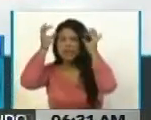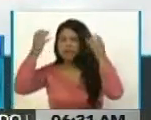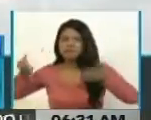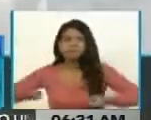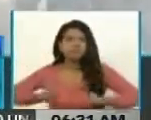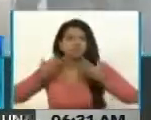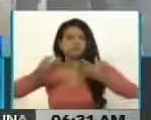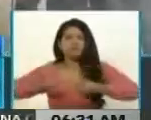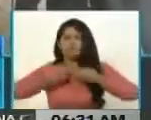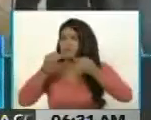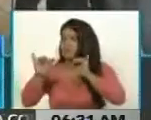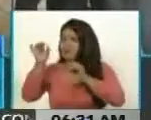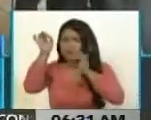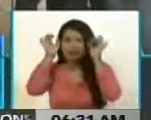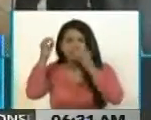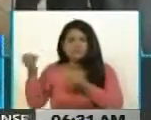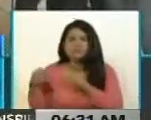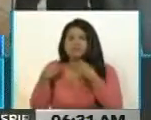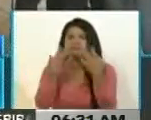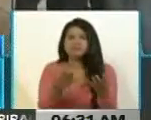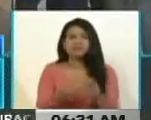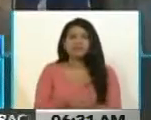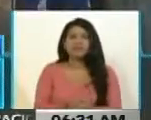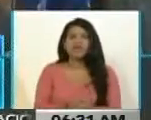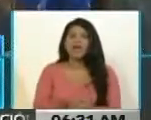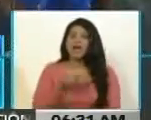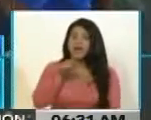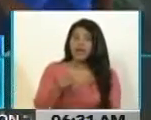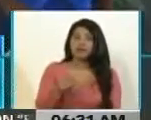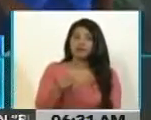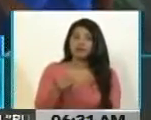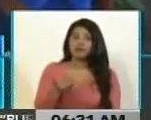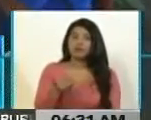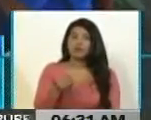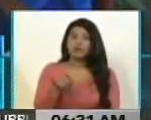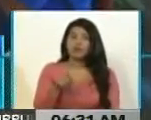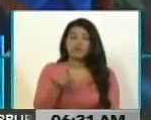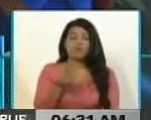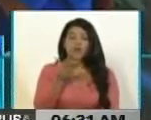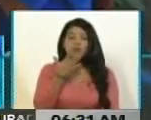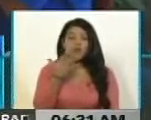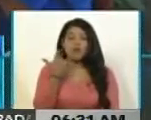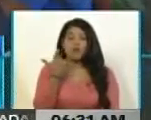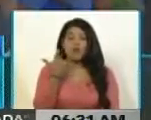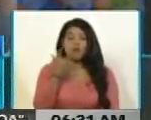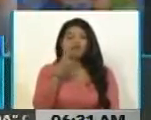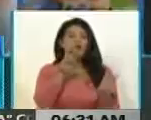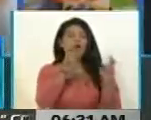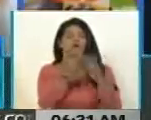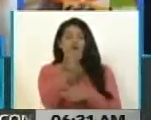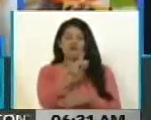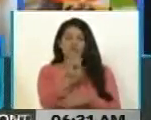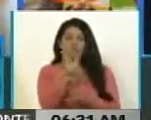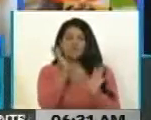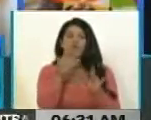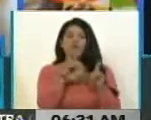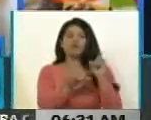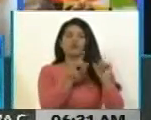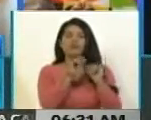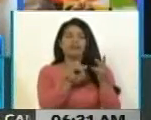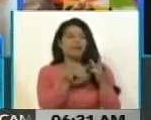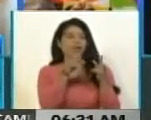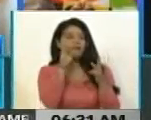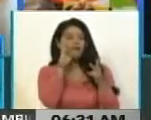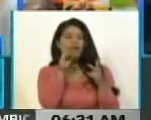que quiere poner en esos medios que no son novedosos. Lo novedoso puede ser en este caso las redes sociales,